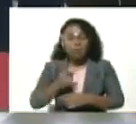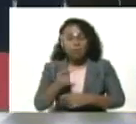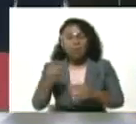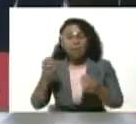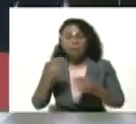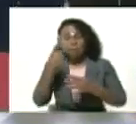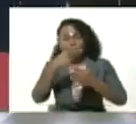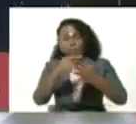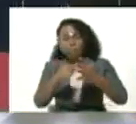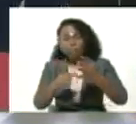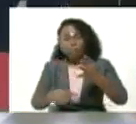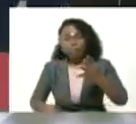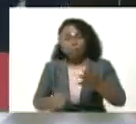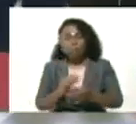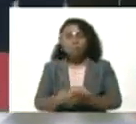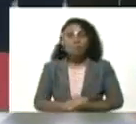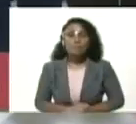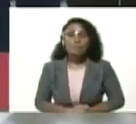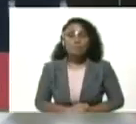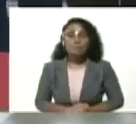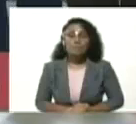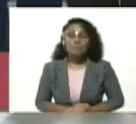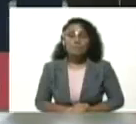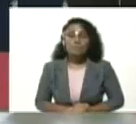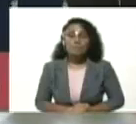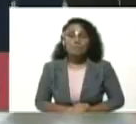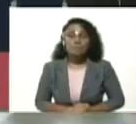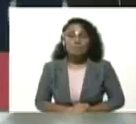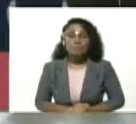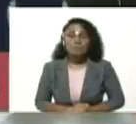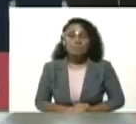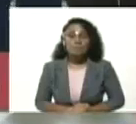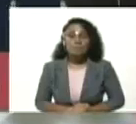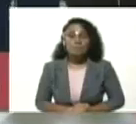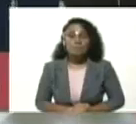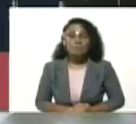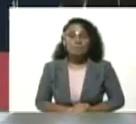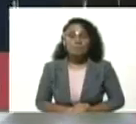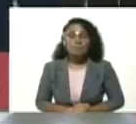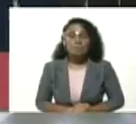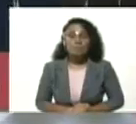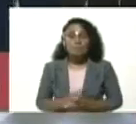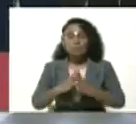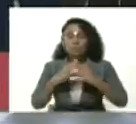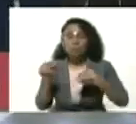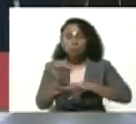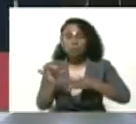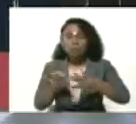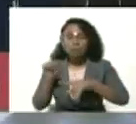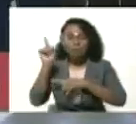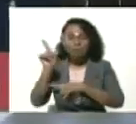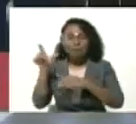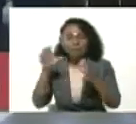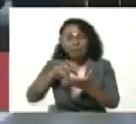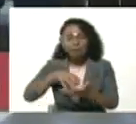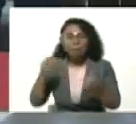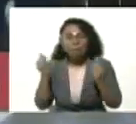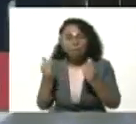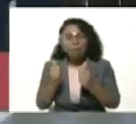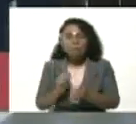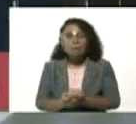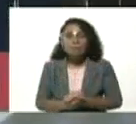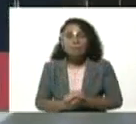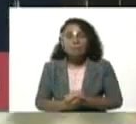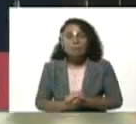Elías, Pinto Salinas, Rivas Dávila, Febres Cordero y Tobar. En todos, de manera compasada